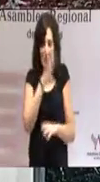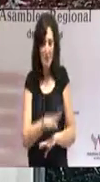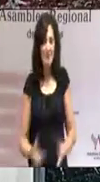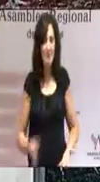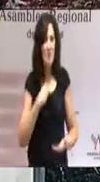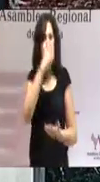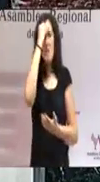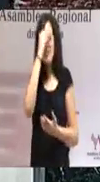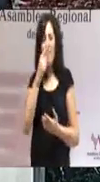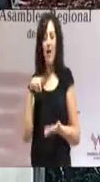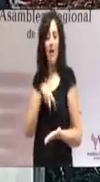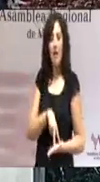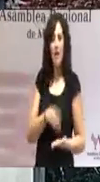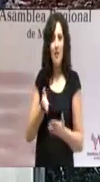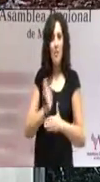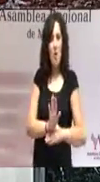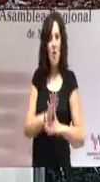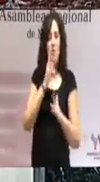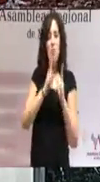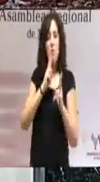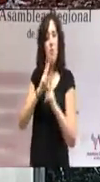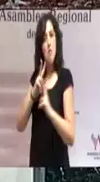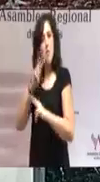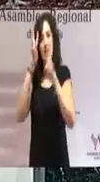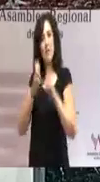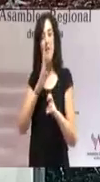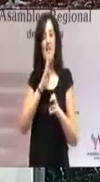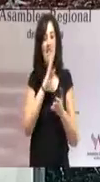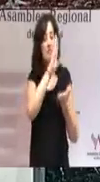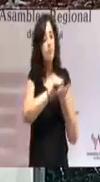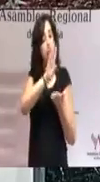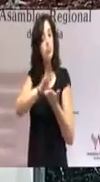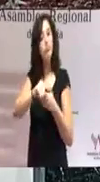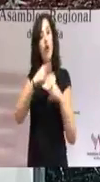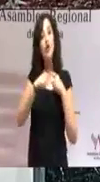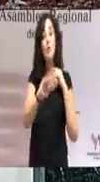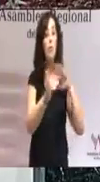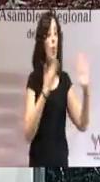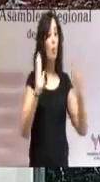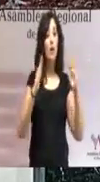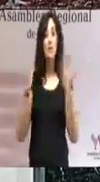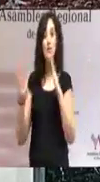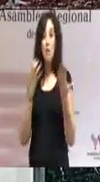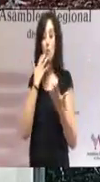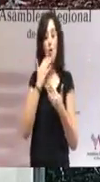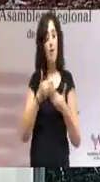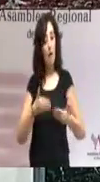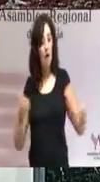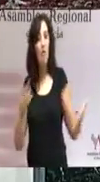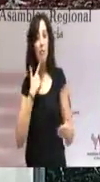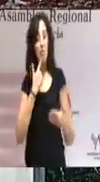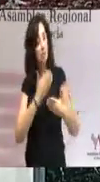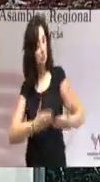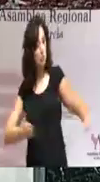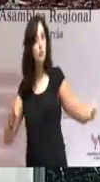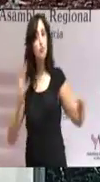creía que venía usted aquí a decir, de todo lo que ustedes me han propuesto, en esa mano tendida que parece que